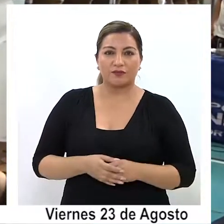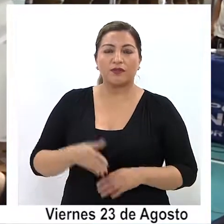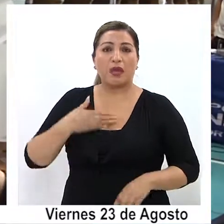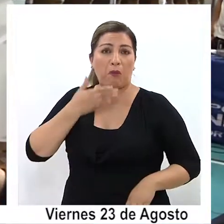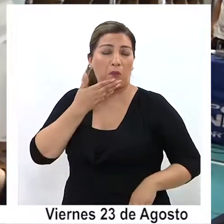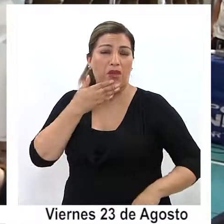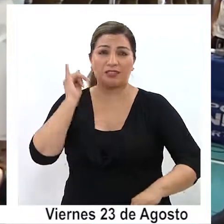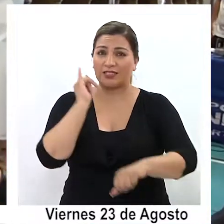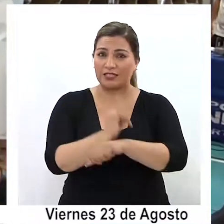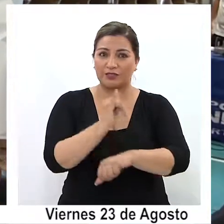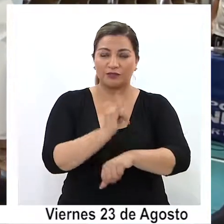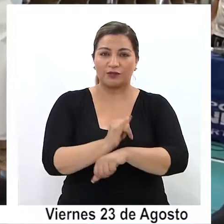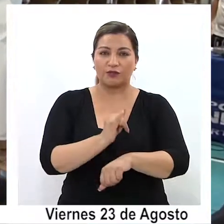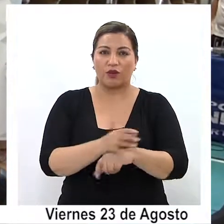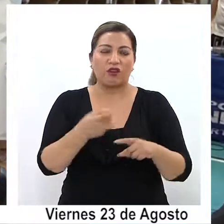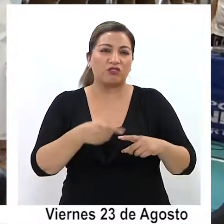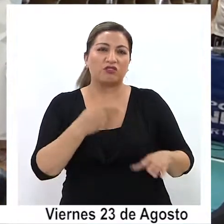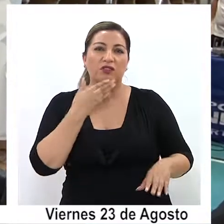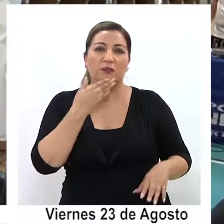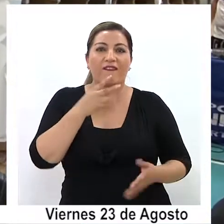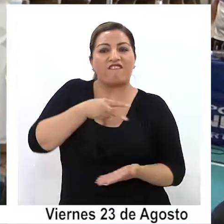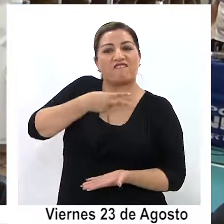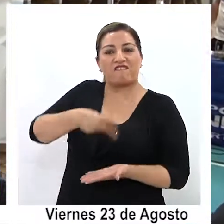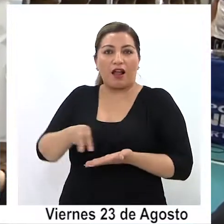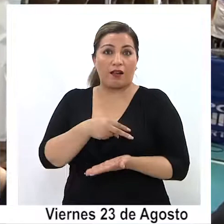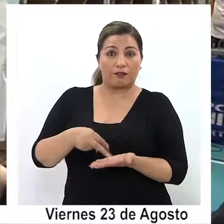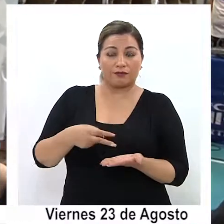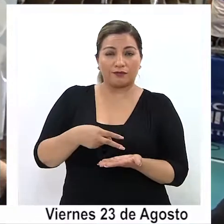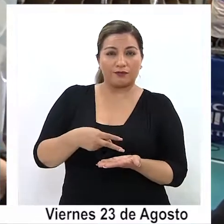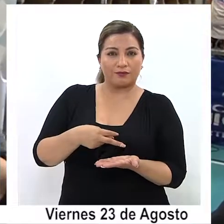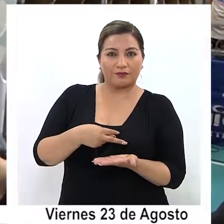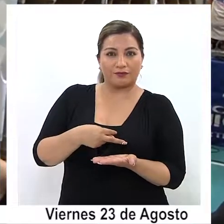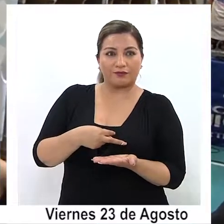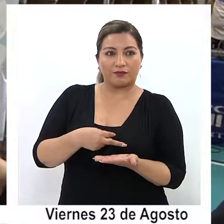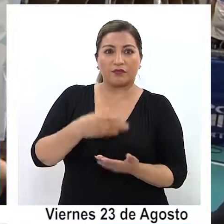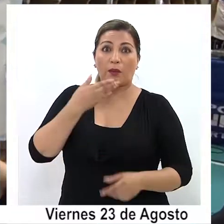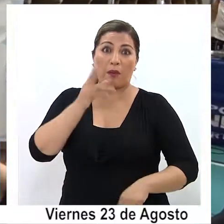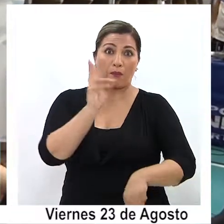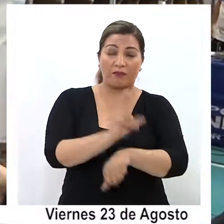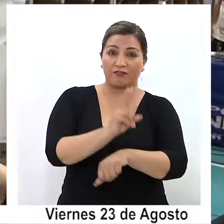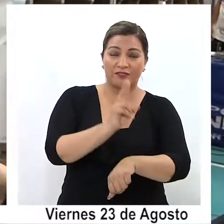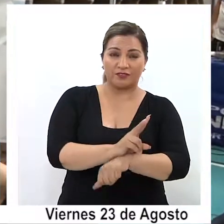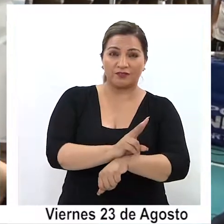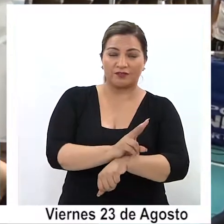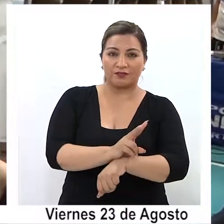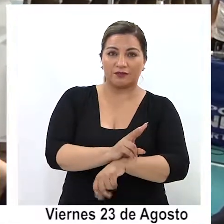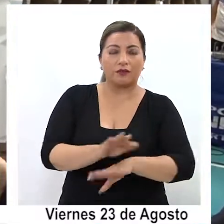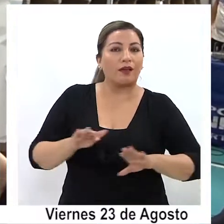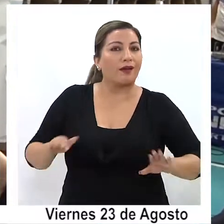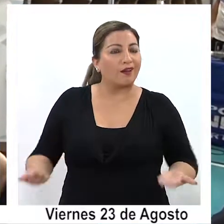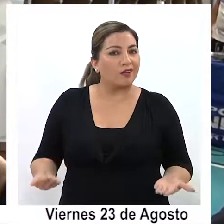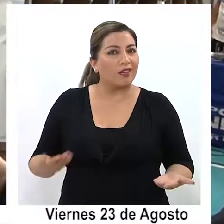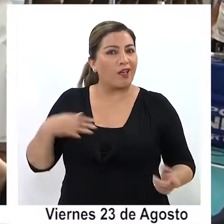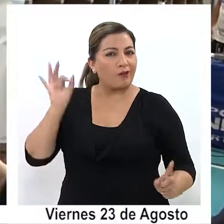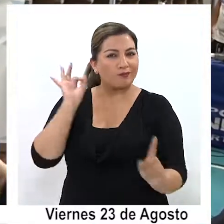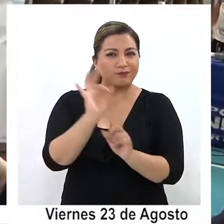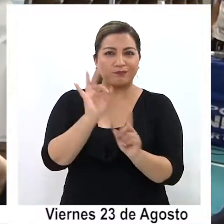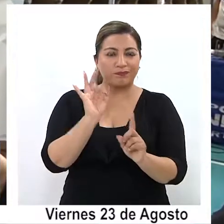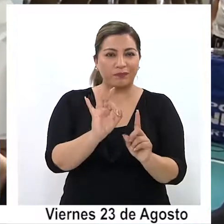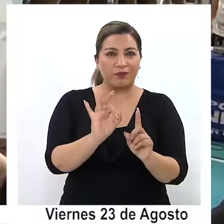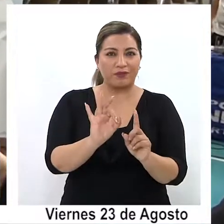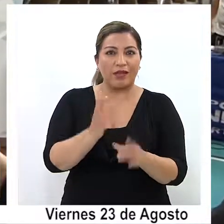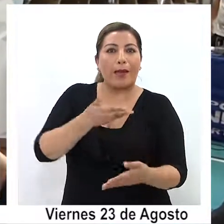instructor, en algún otro momento fui bailarín, fui docente. Hoy me dedico